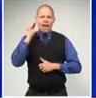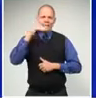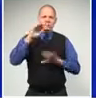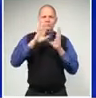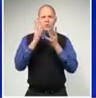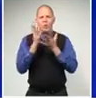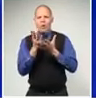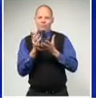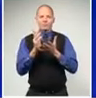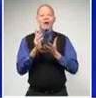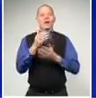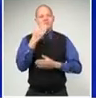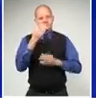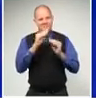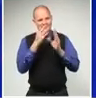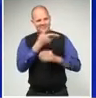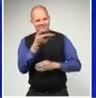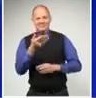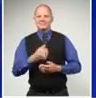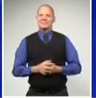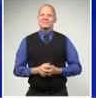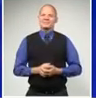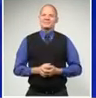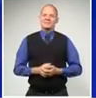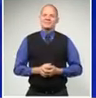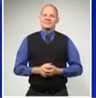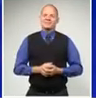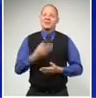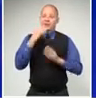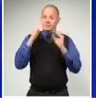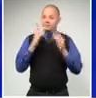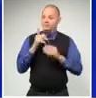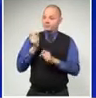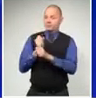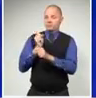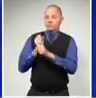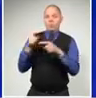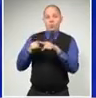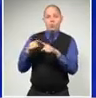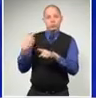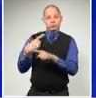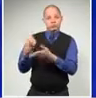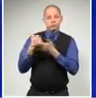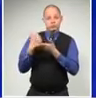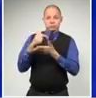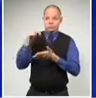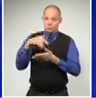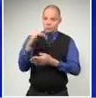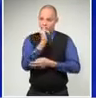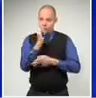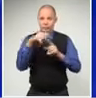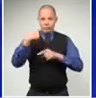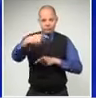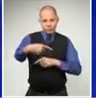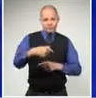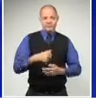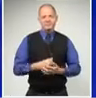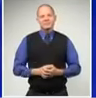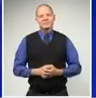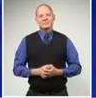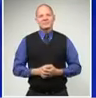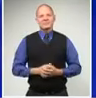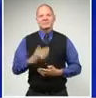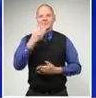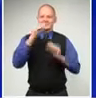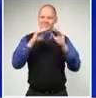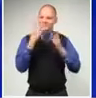días. Buenos días, Gisela, buenos días a ti, al equipo que hace posible esta transmisión todos los días, al intérprete